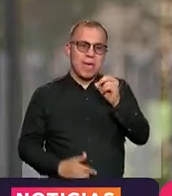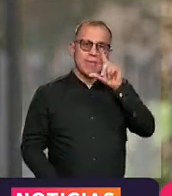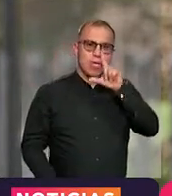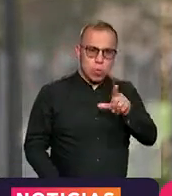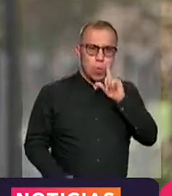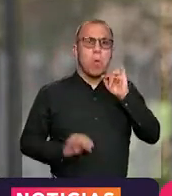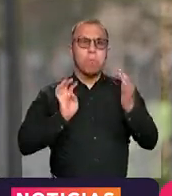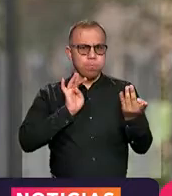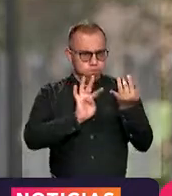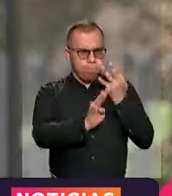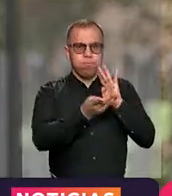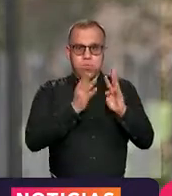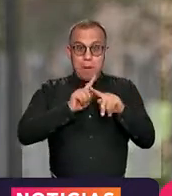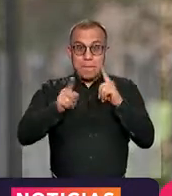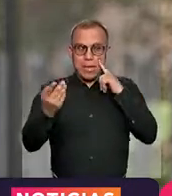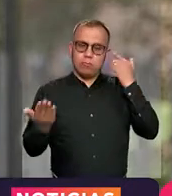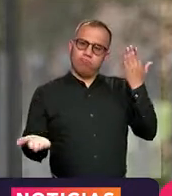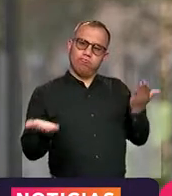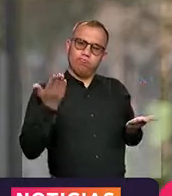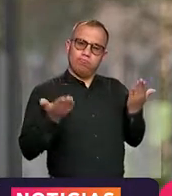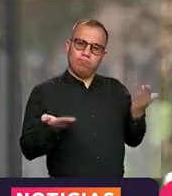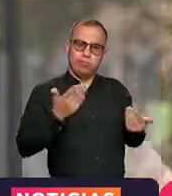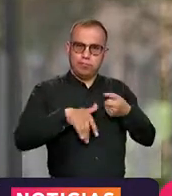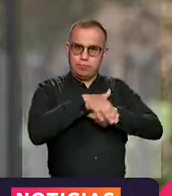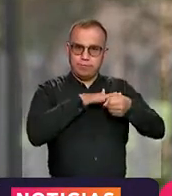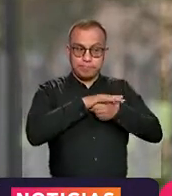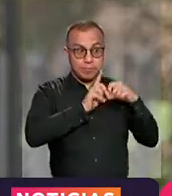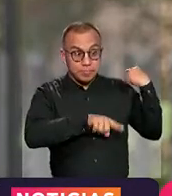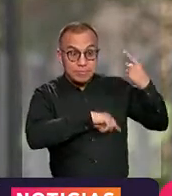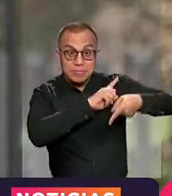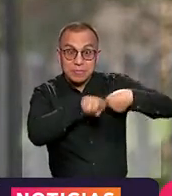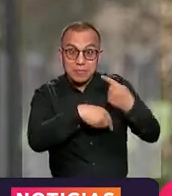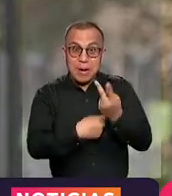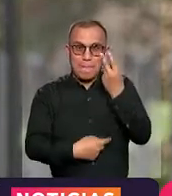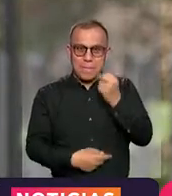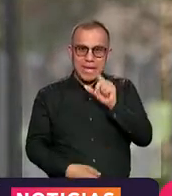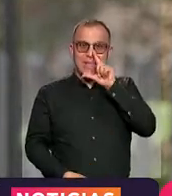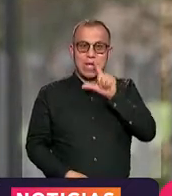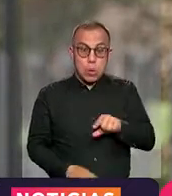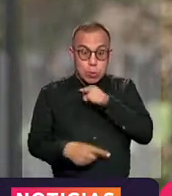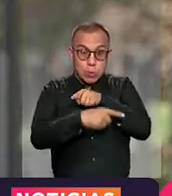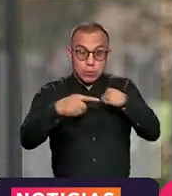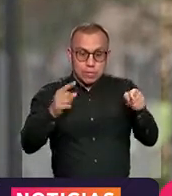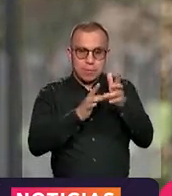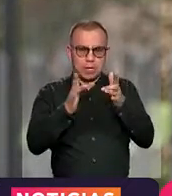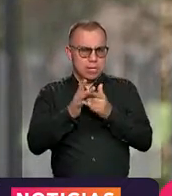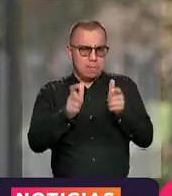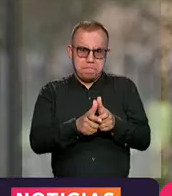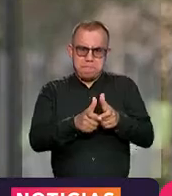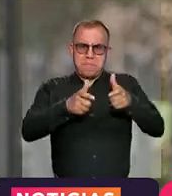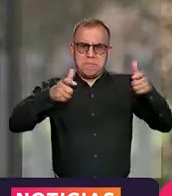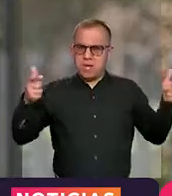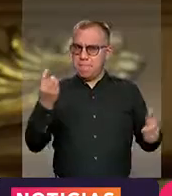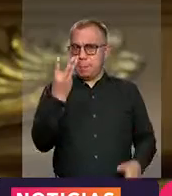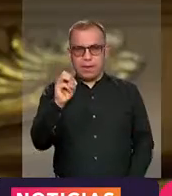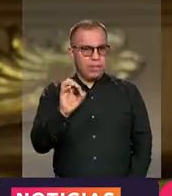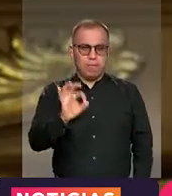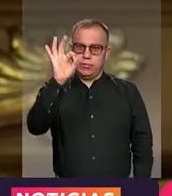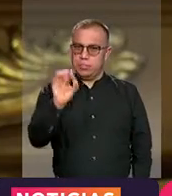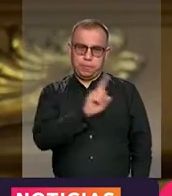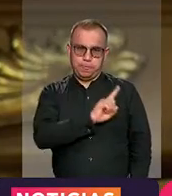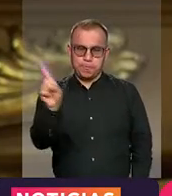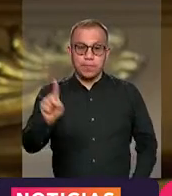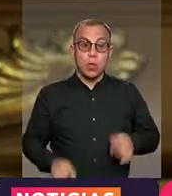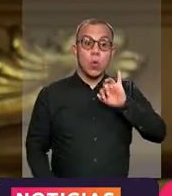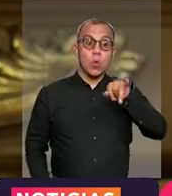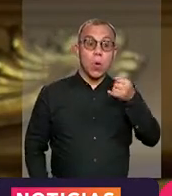movimiento, pero comparado con cualquier situación tradicional del 20 de julio en una Semana Santa, no llegamos a aforos del 30%. Los